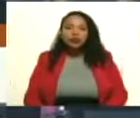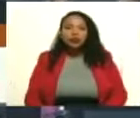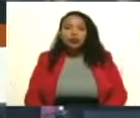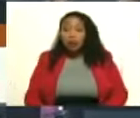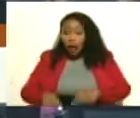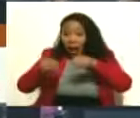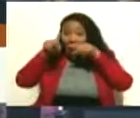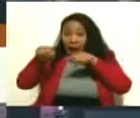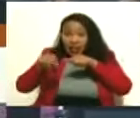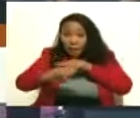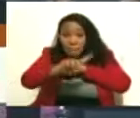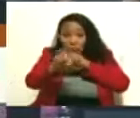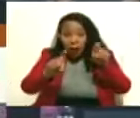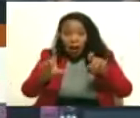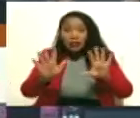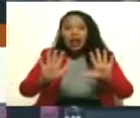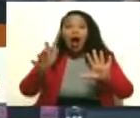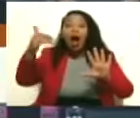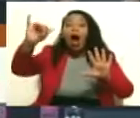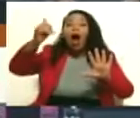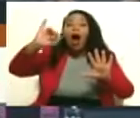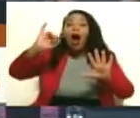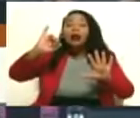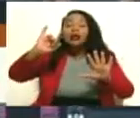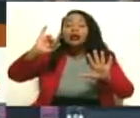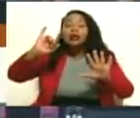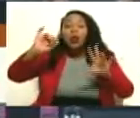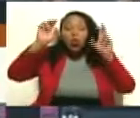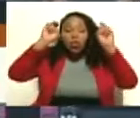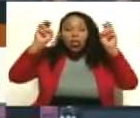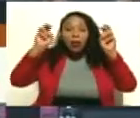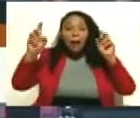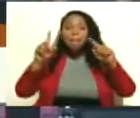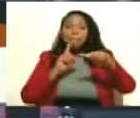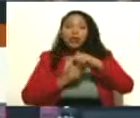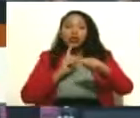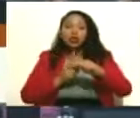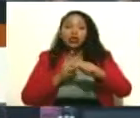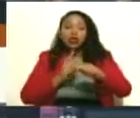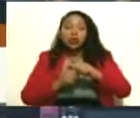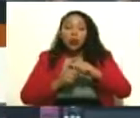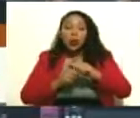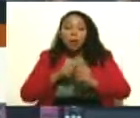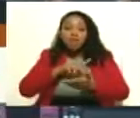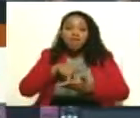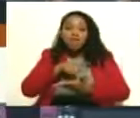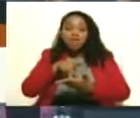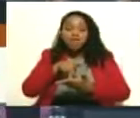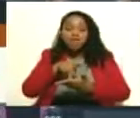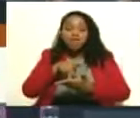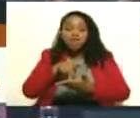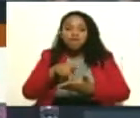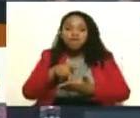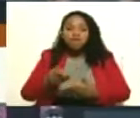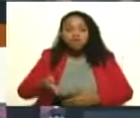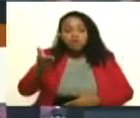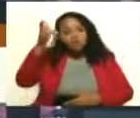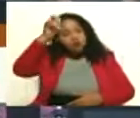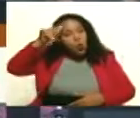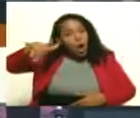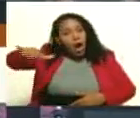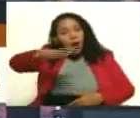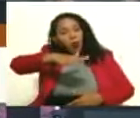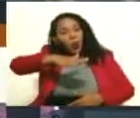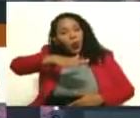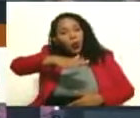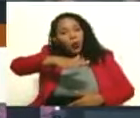Esa consulta ya genera un hecho extraordinariamente positivo, que es la participación y el protagonismo del pueblo.